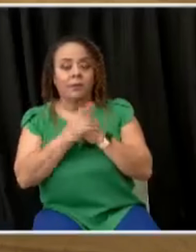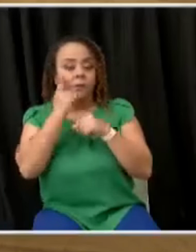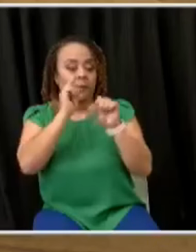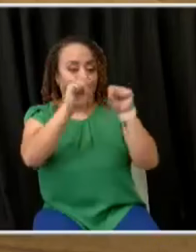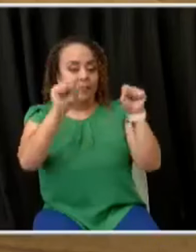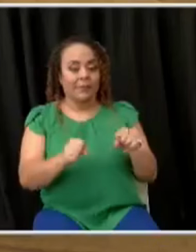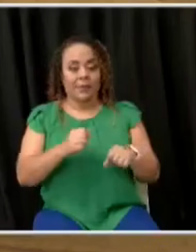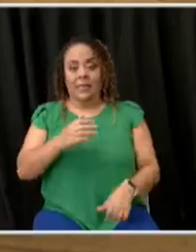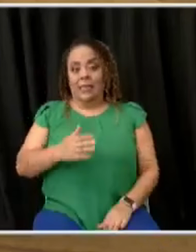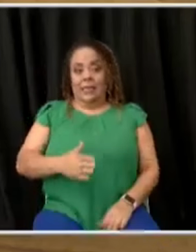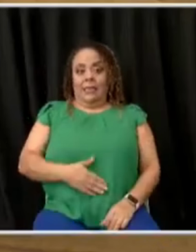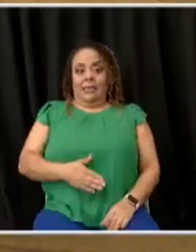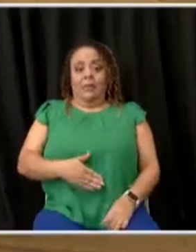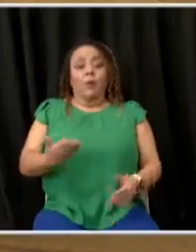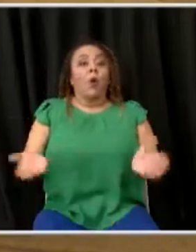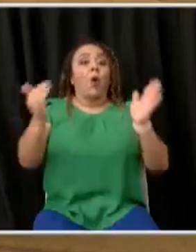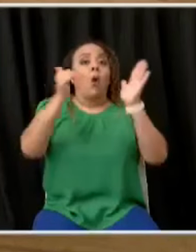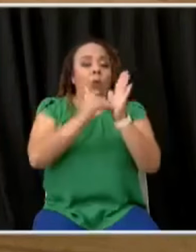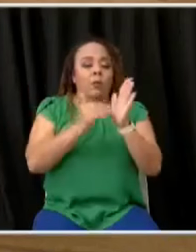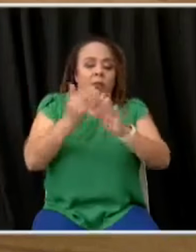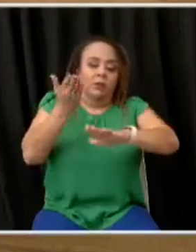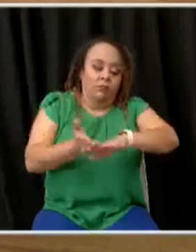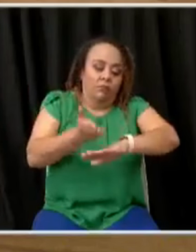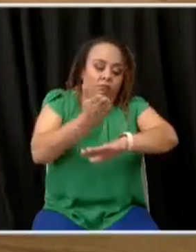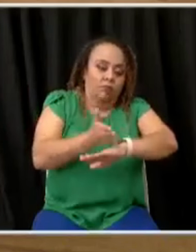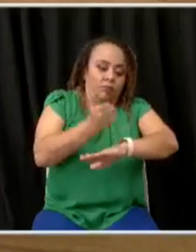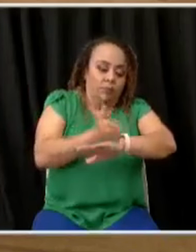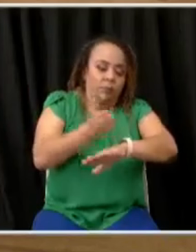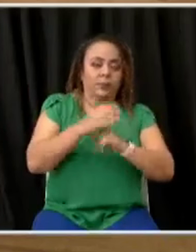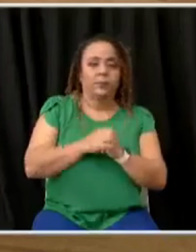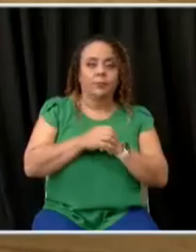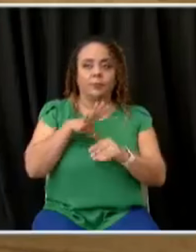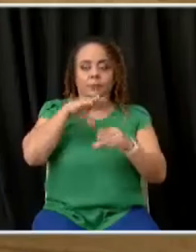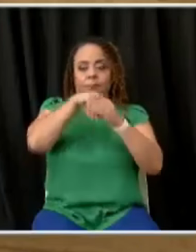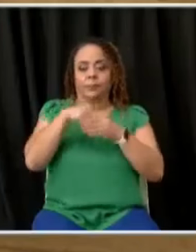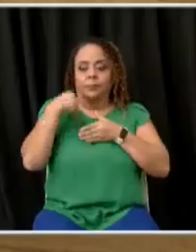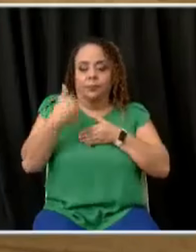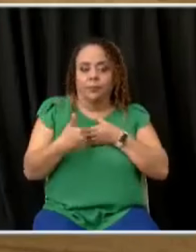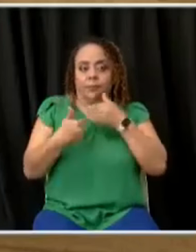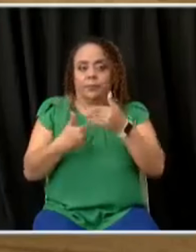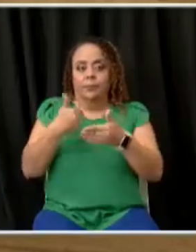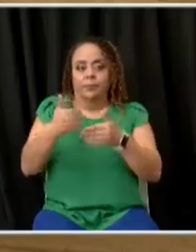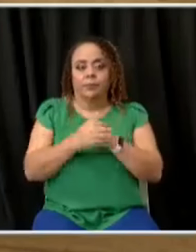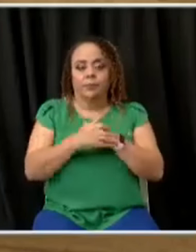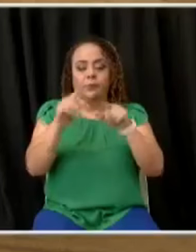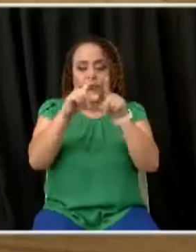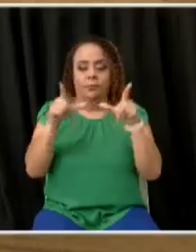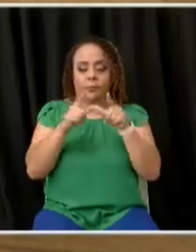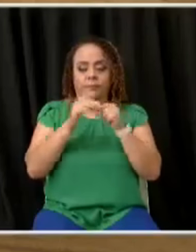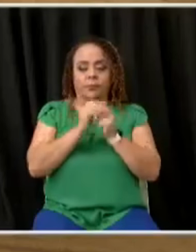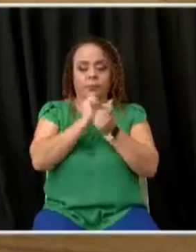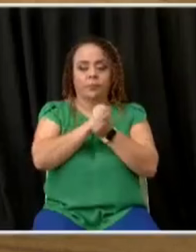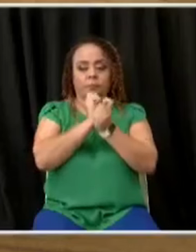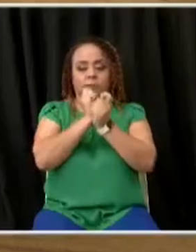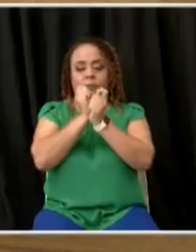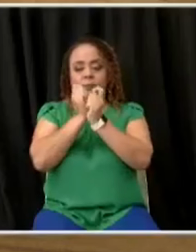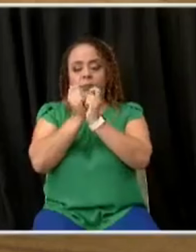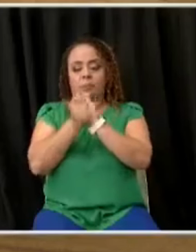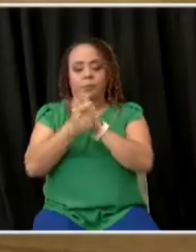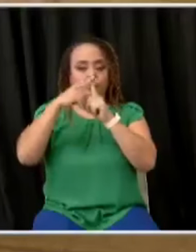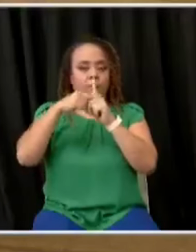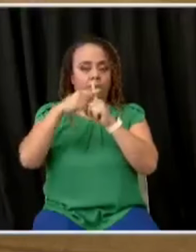sistema digestivo vaya recuperando, métalo paulatinamente a un lugar donde vaya cambiando de